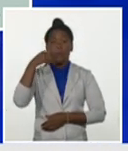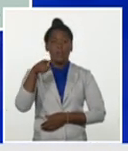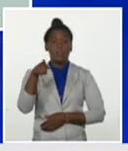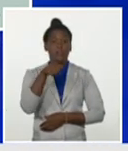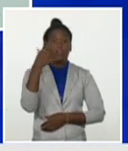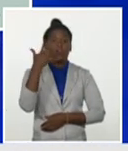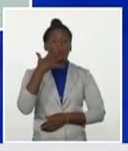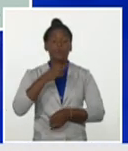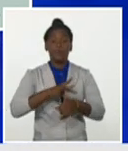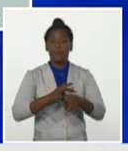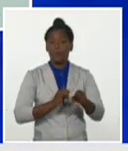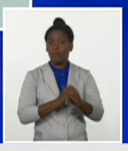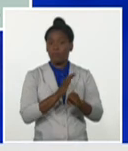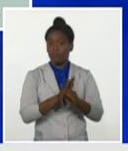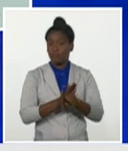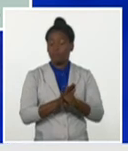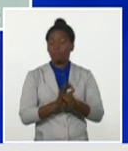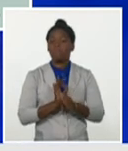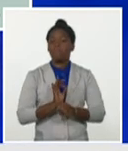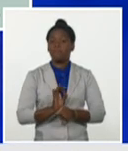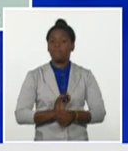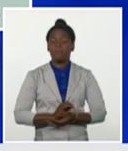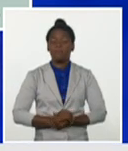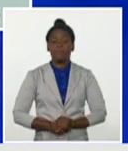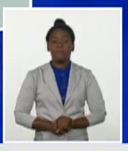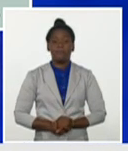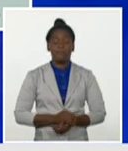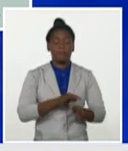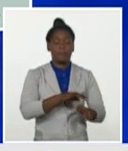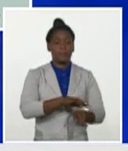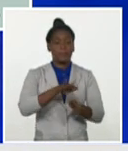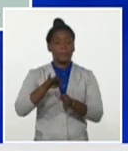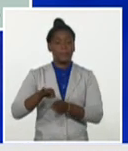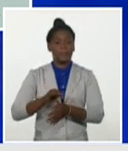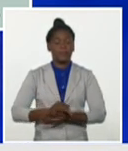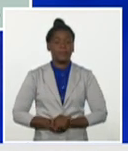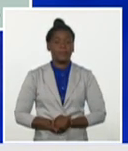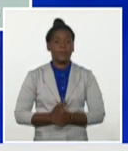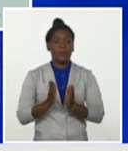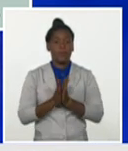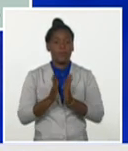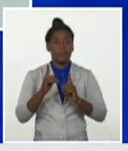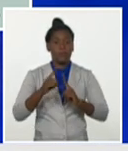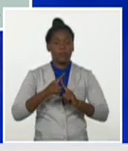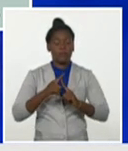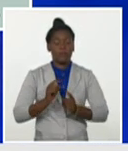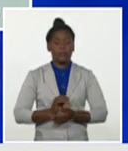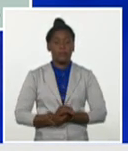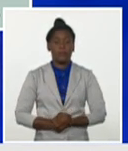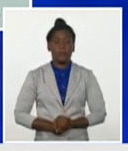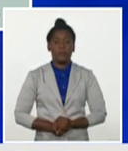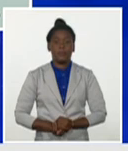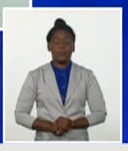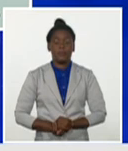se ha ido incrementando. Matanza disminuye en 10 el número de casos autóctonos,